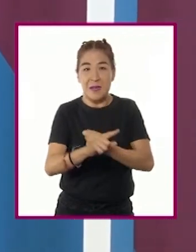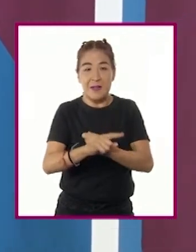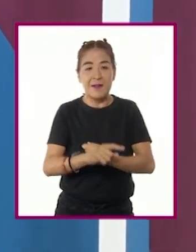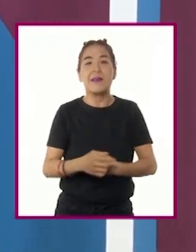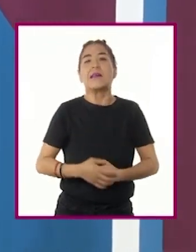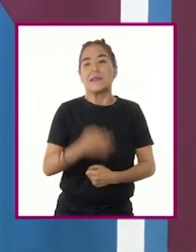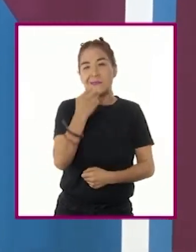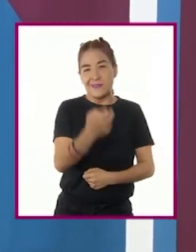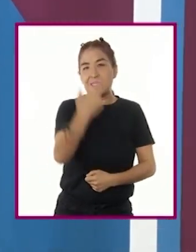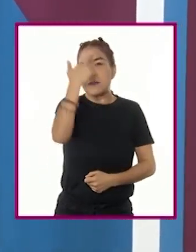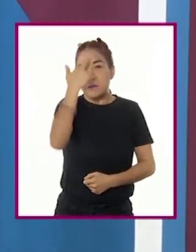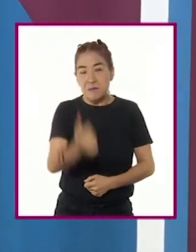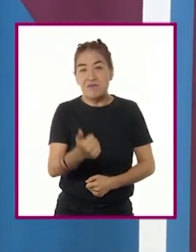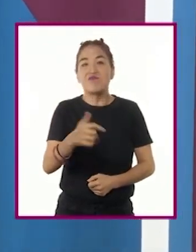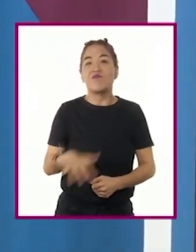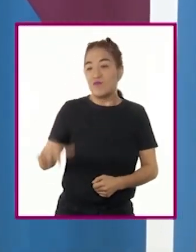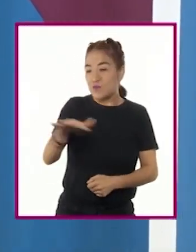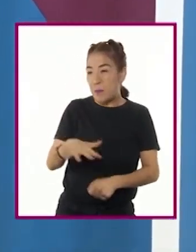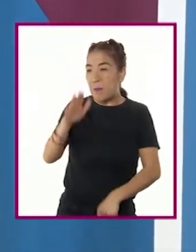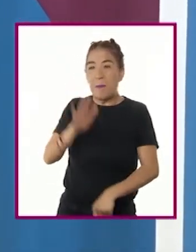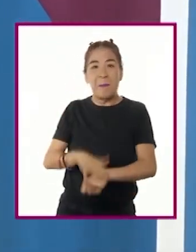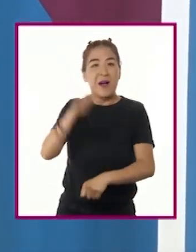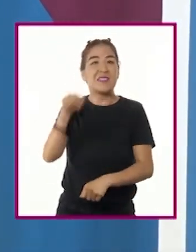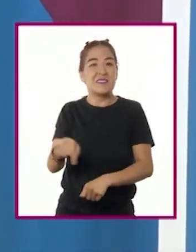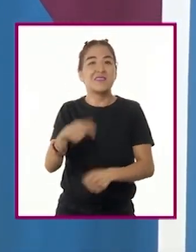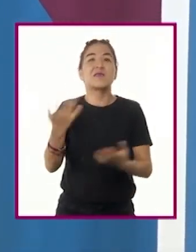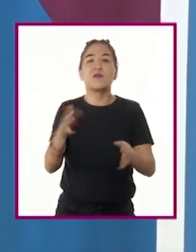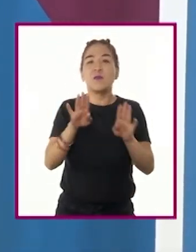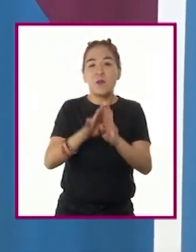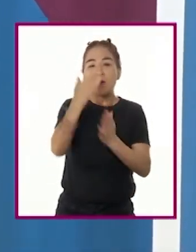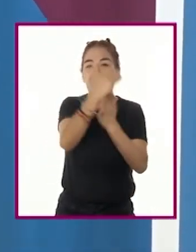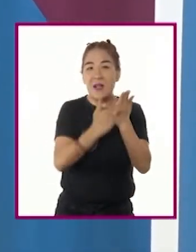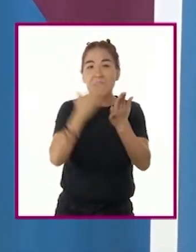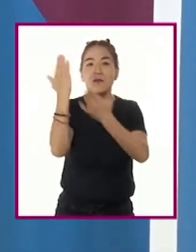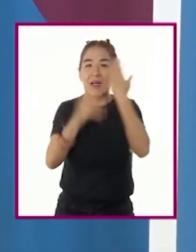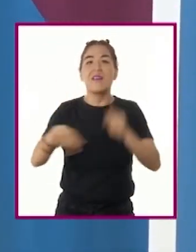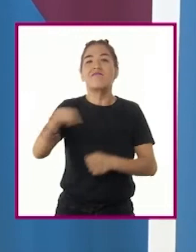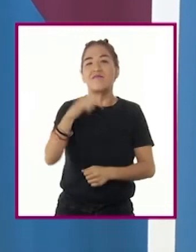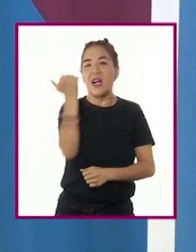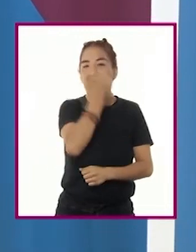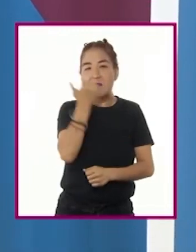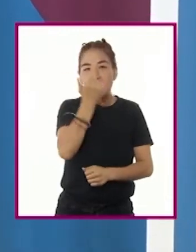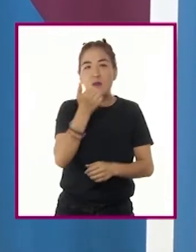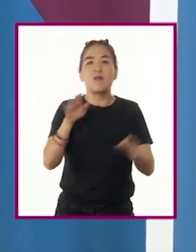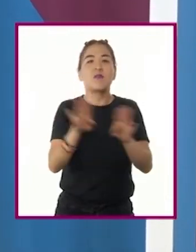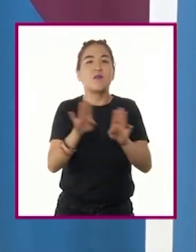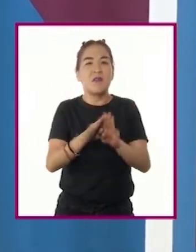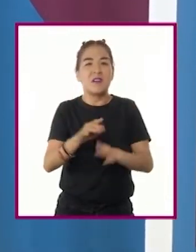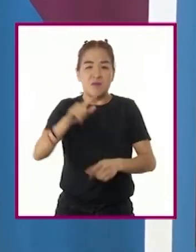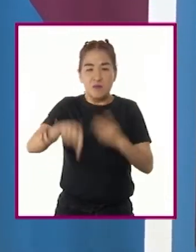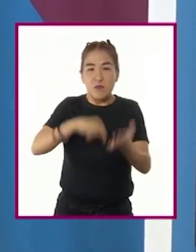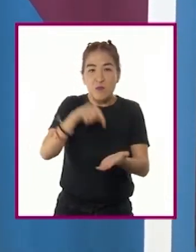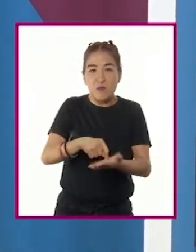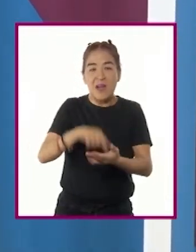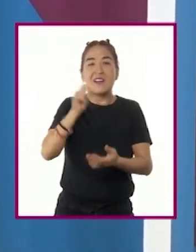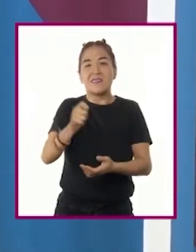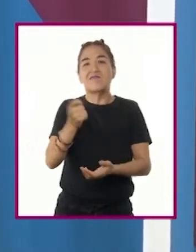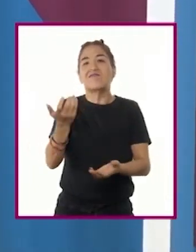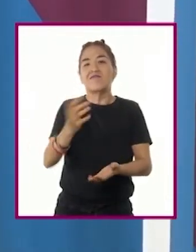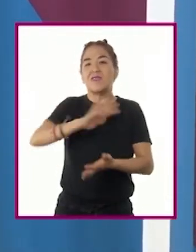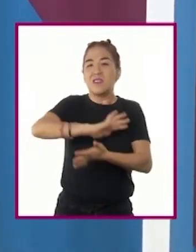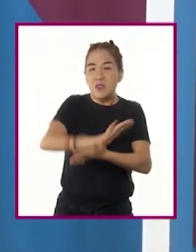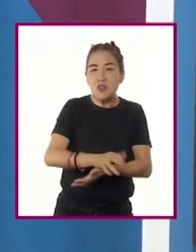ha favorecido que los más afectados sean las y los alumnos en situación de marginación social y